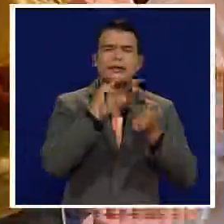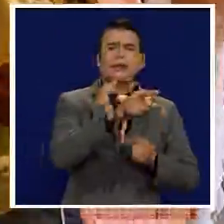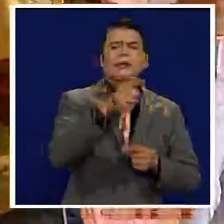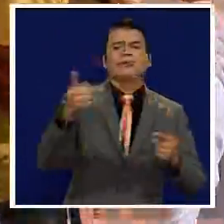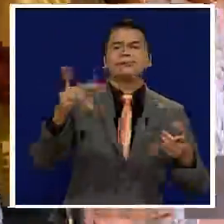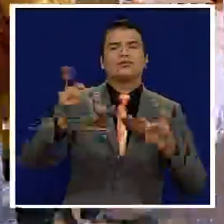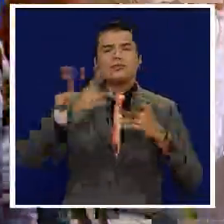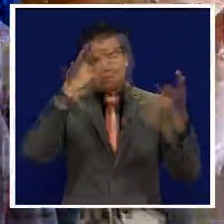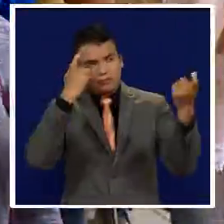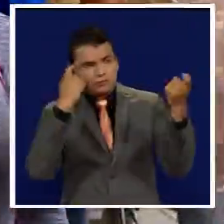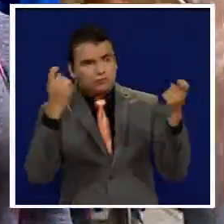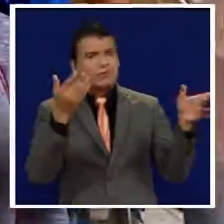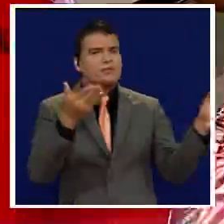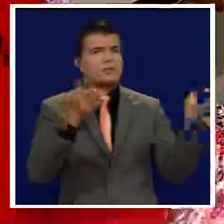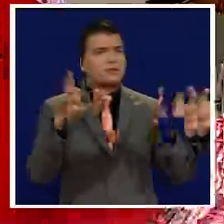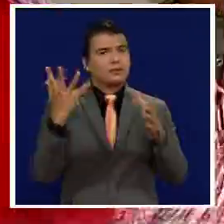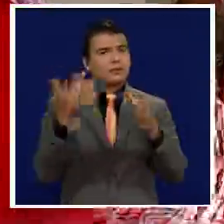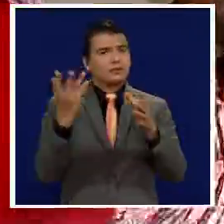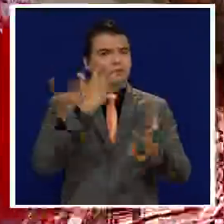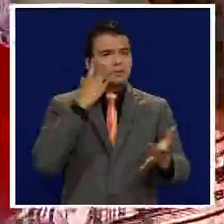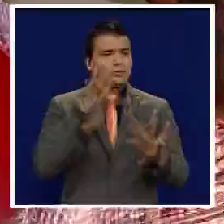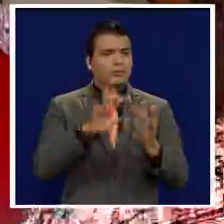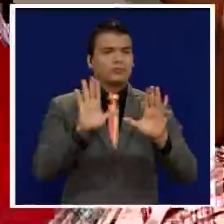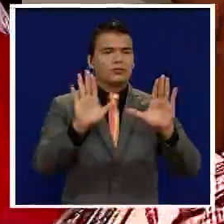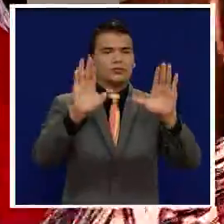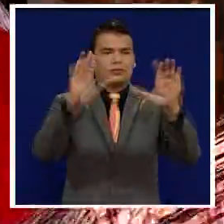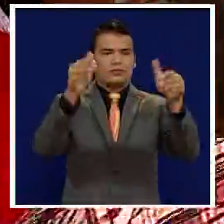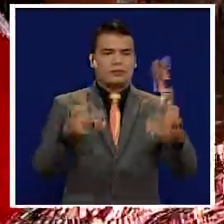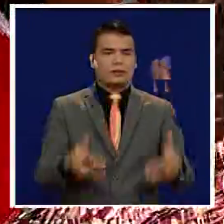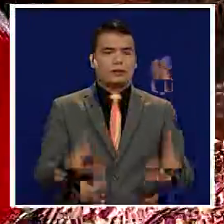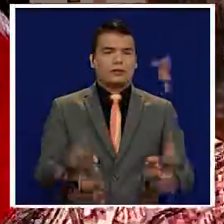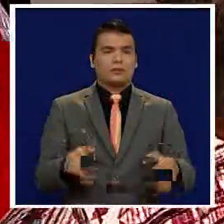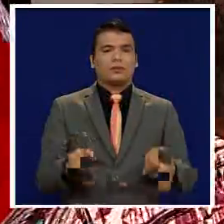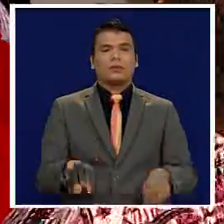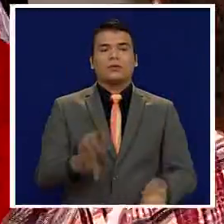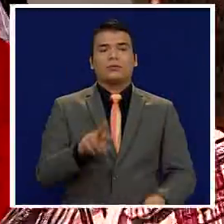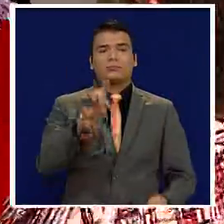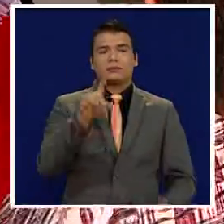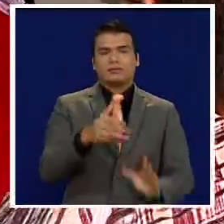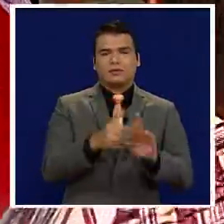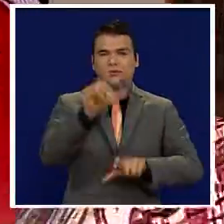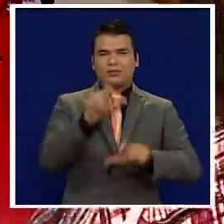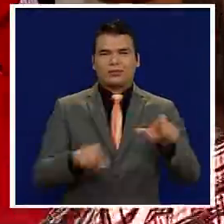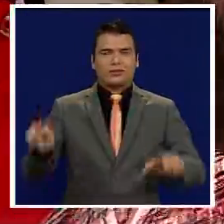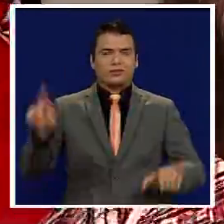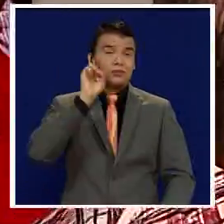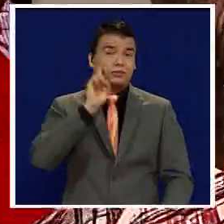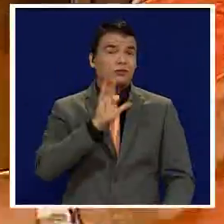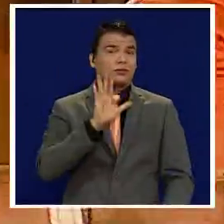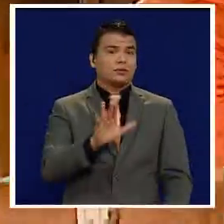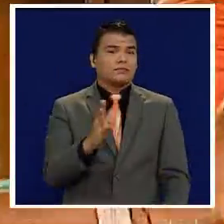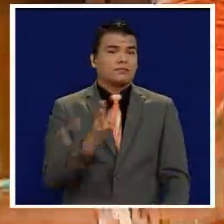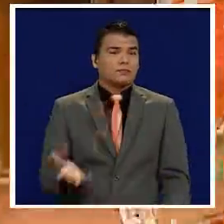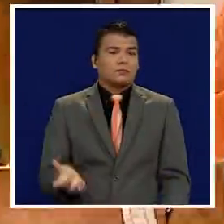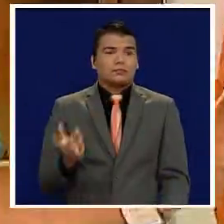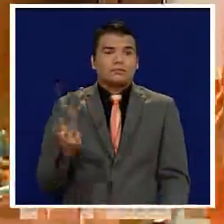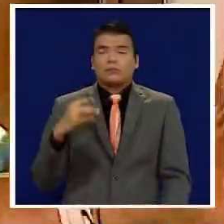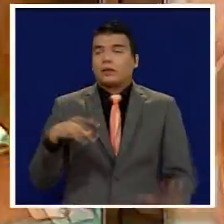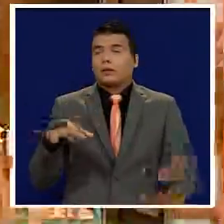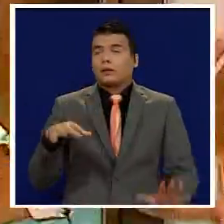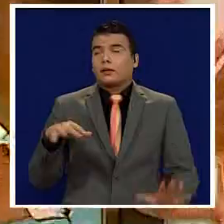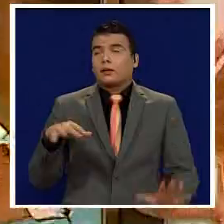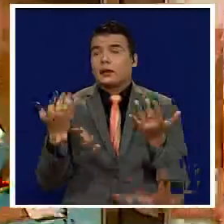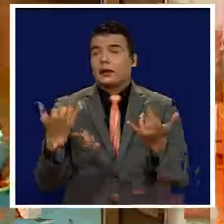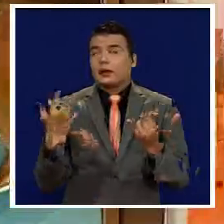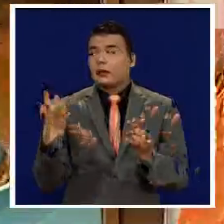encontrar estrategias y planes de inclusión acordes a su discapacidad. Hoy las 26.000 personas con limitaciones auditivas tienen que sortearse a la suerte con